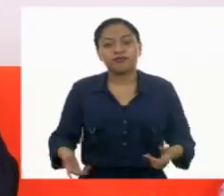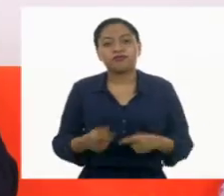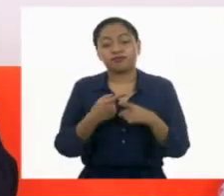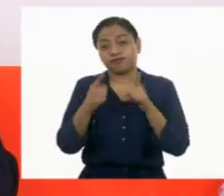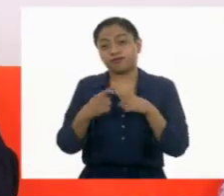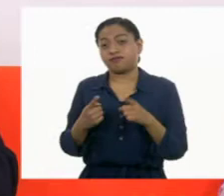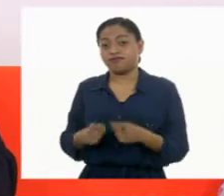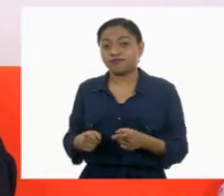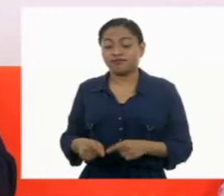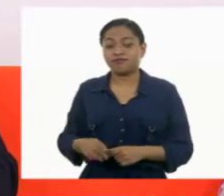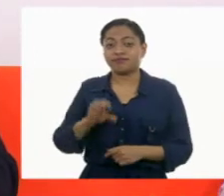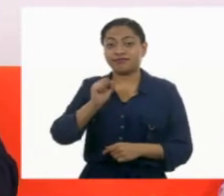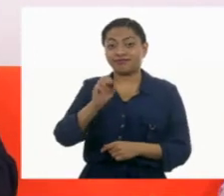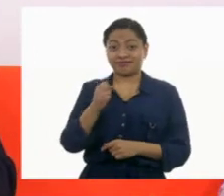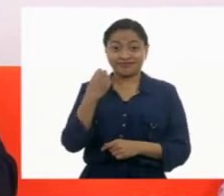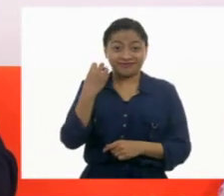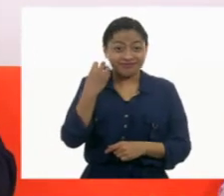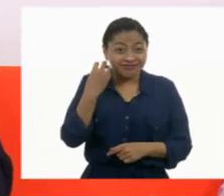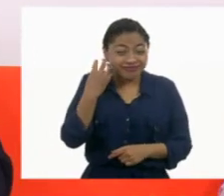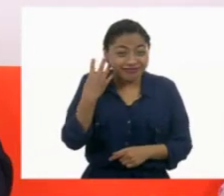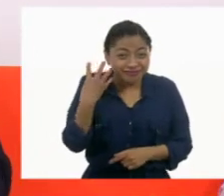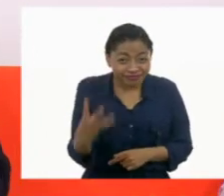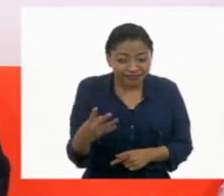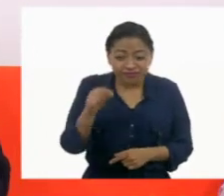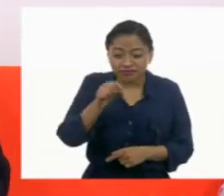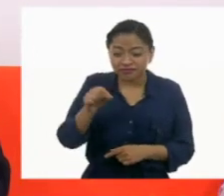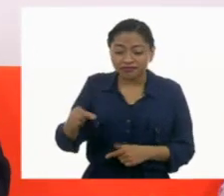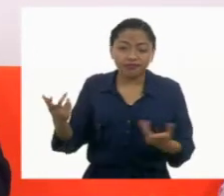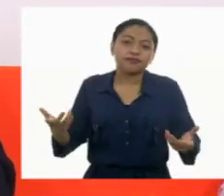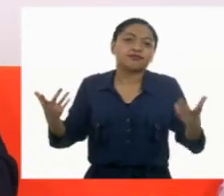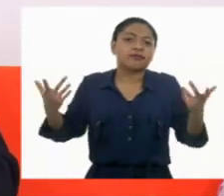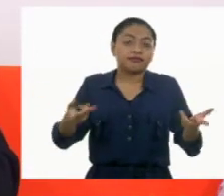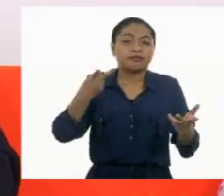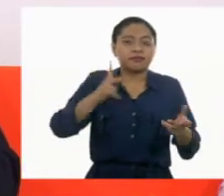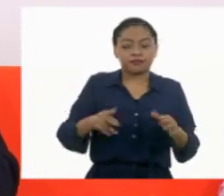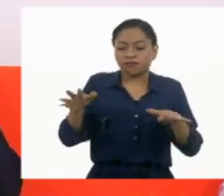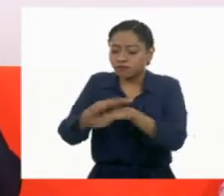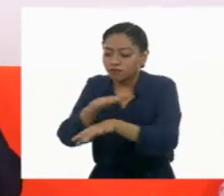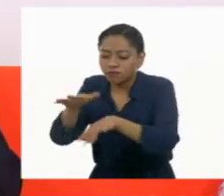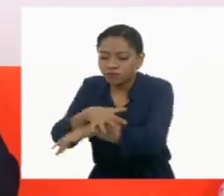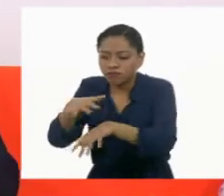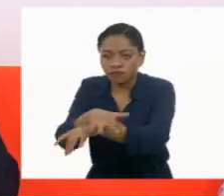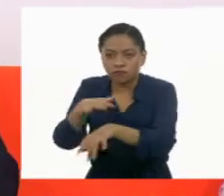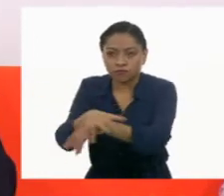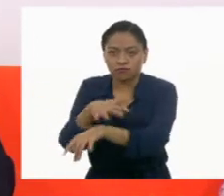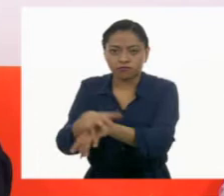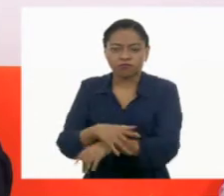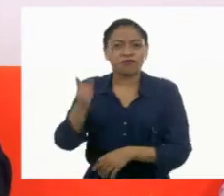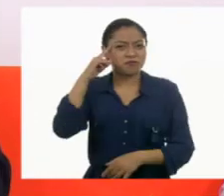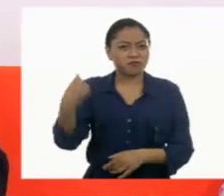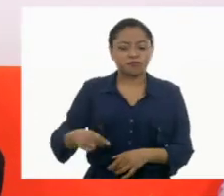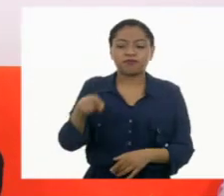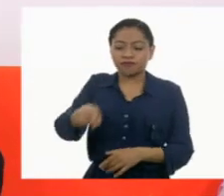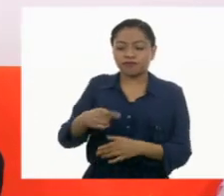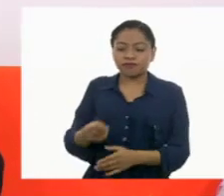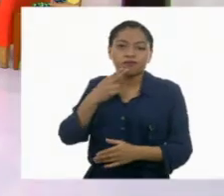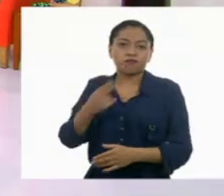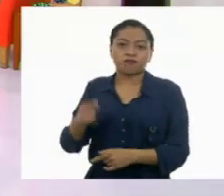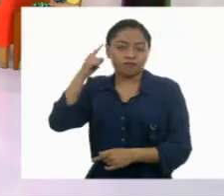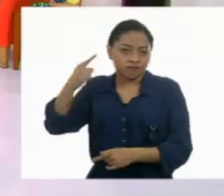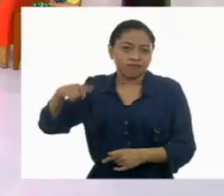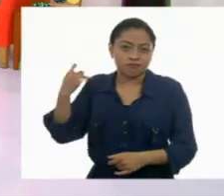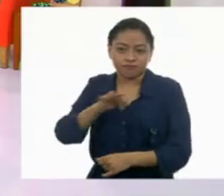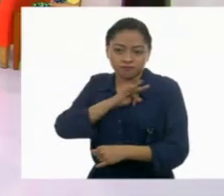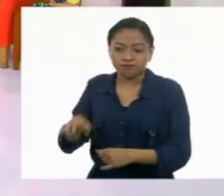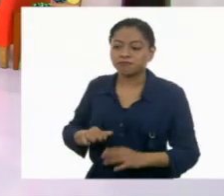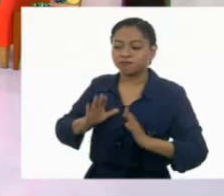Entonces solamente hay 64 signos, pero la adaptación está hecha para que el libro tenga el más alto índice de funcionalidad